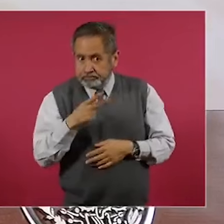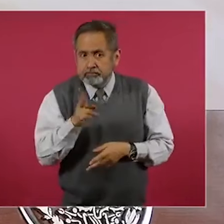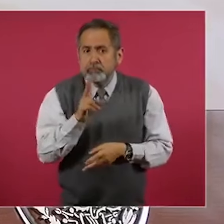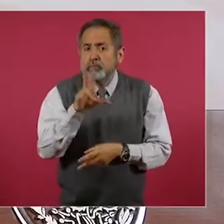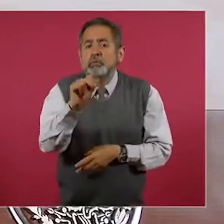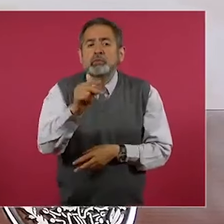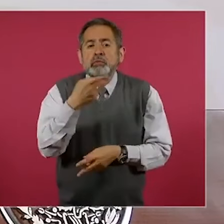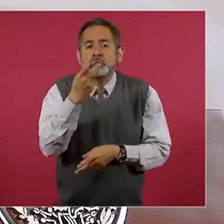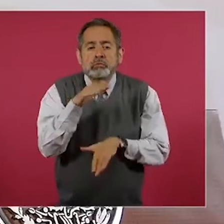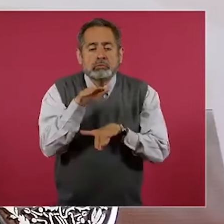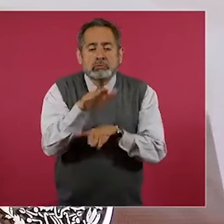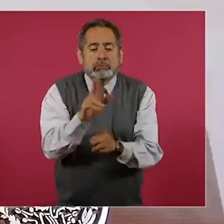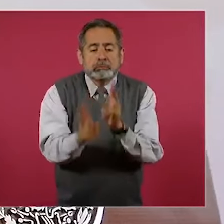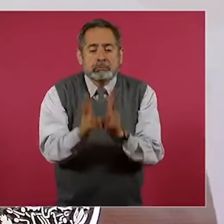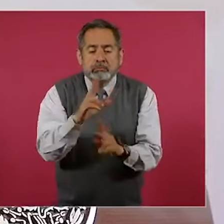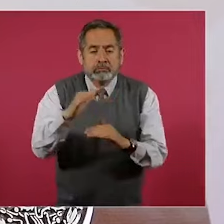porque